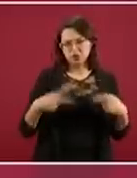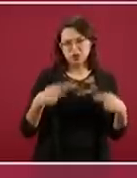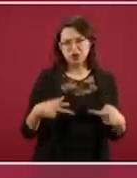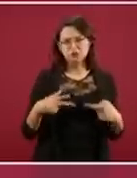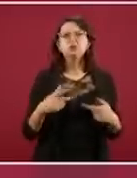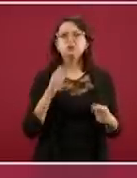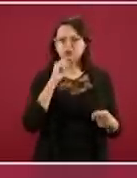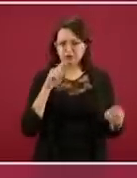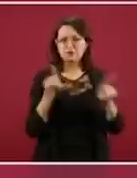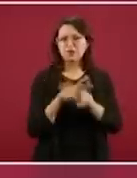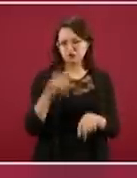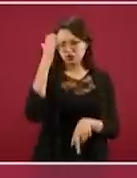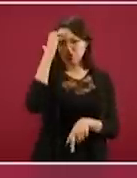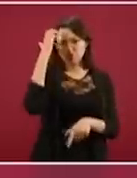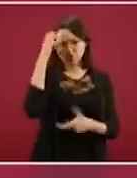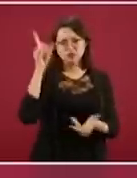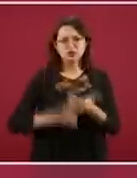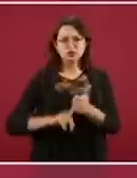constitucionalista,